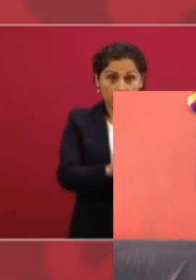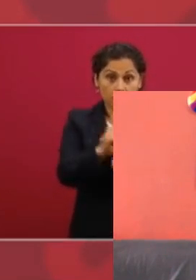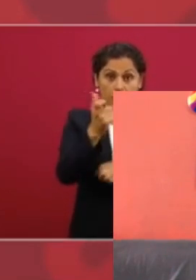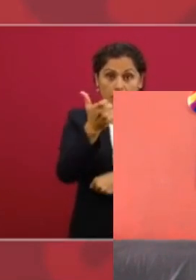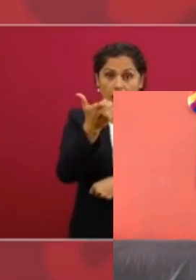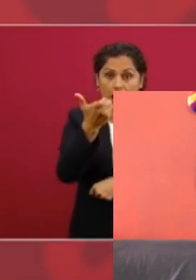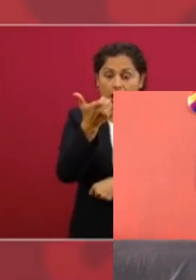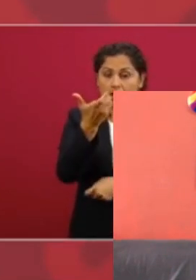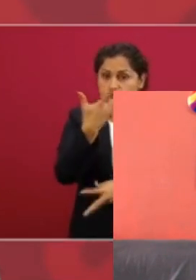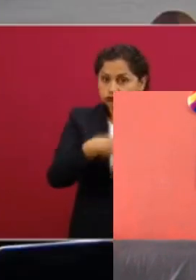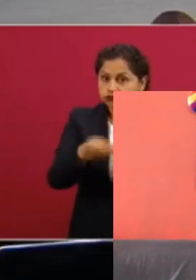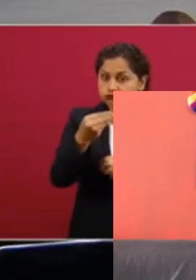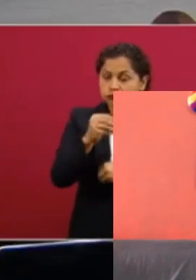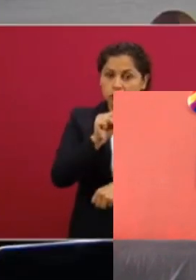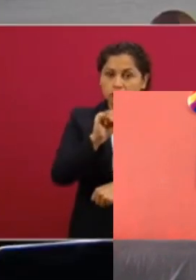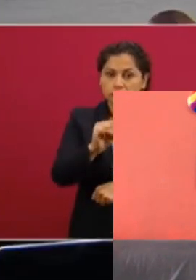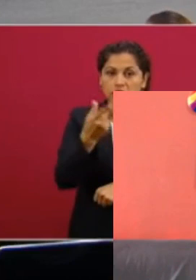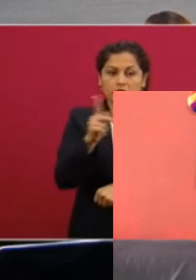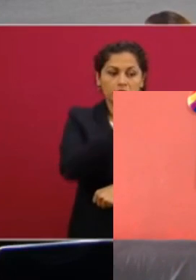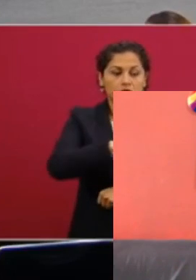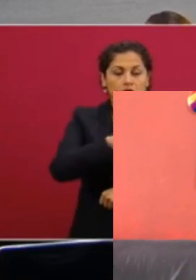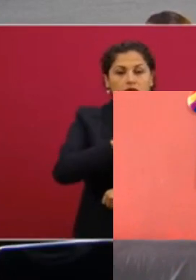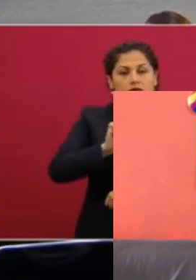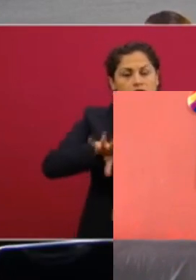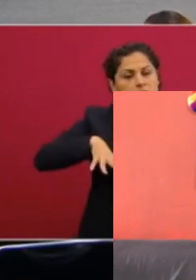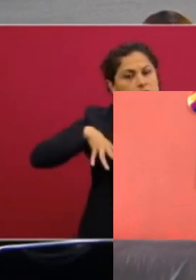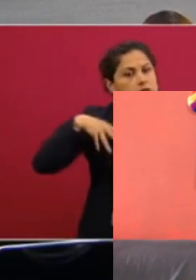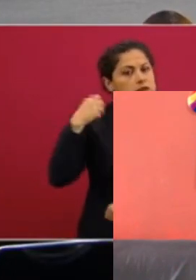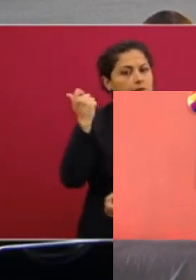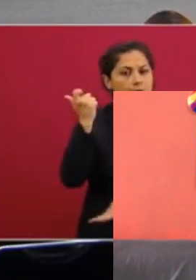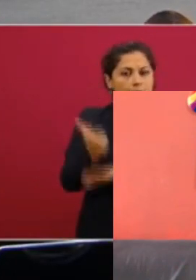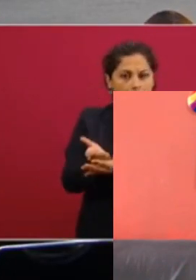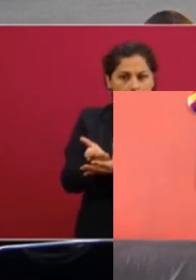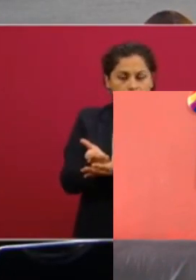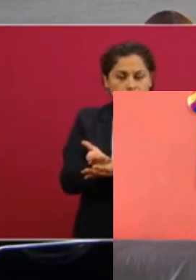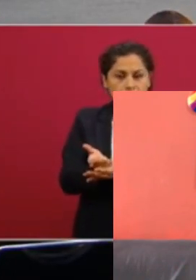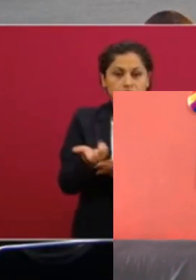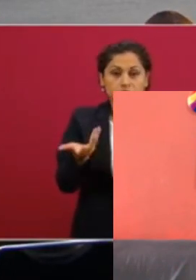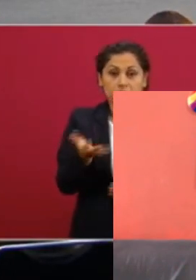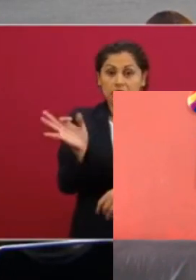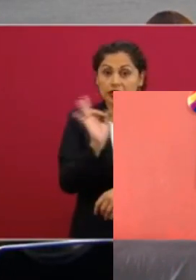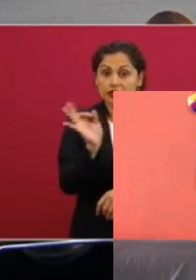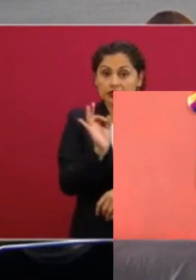es muy probable que terminemos el mes